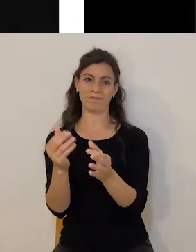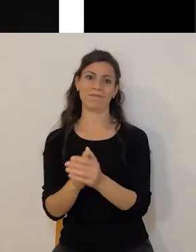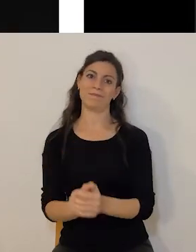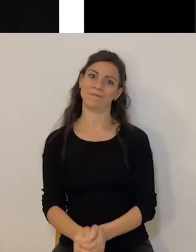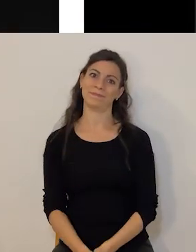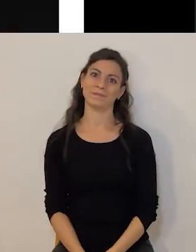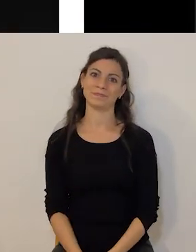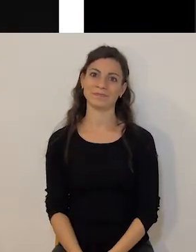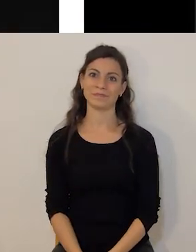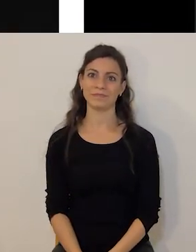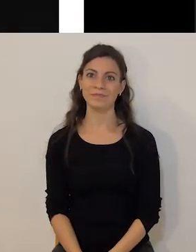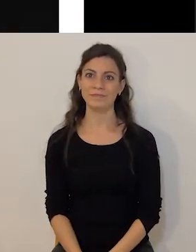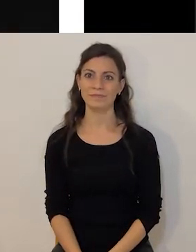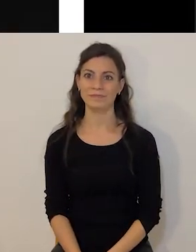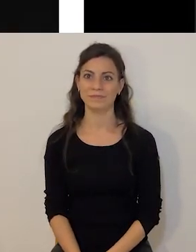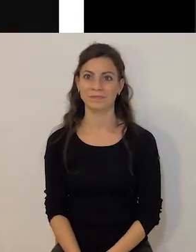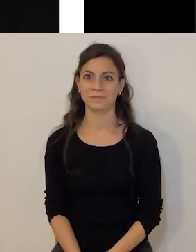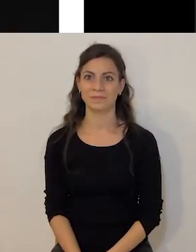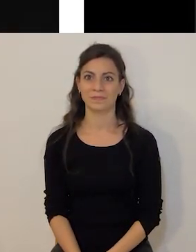Are you mad at me?